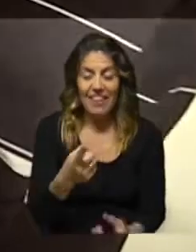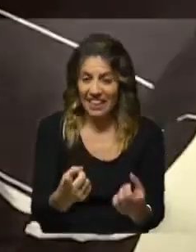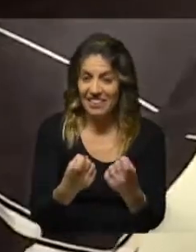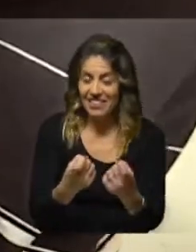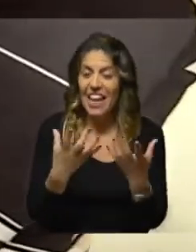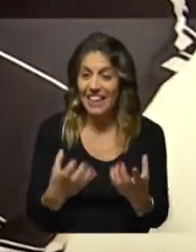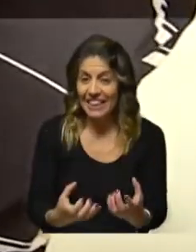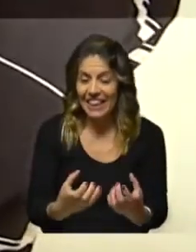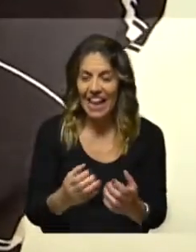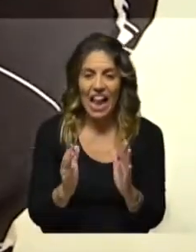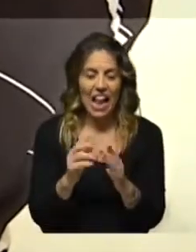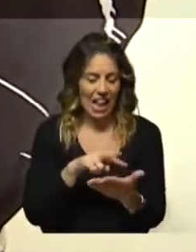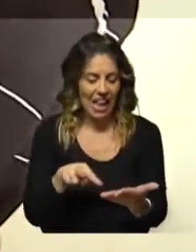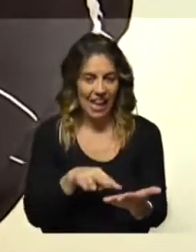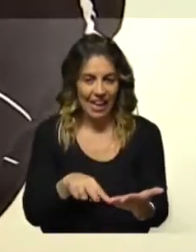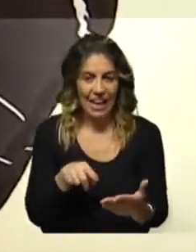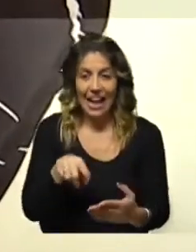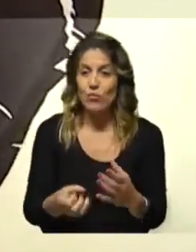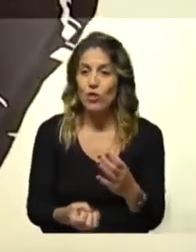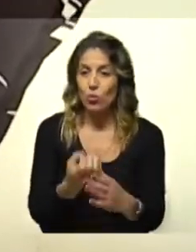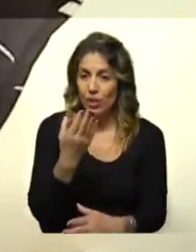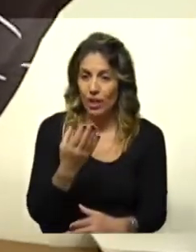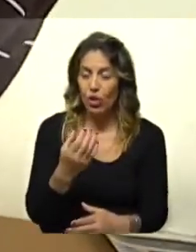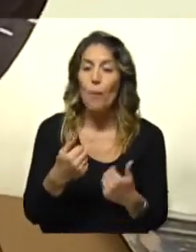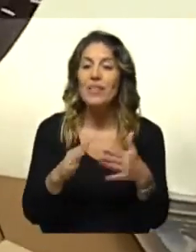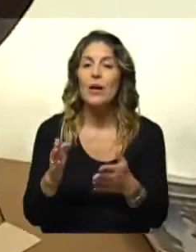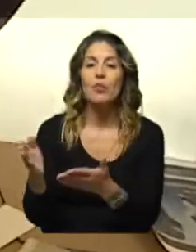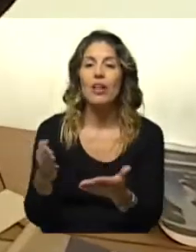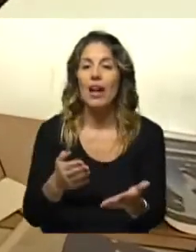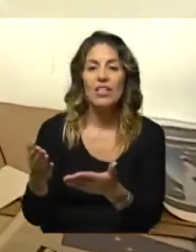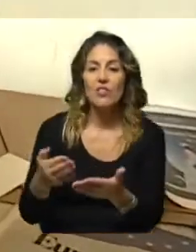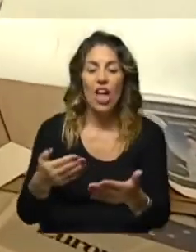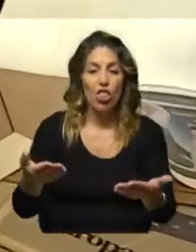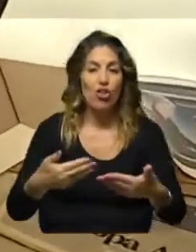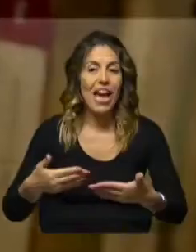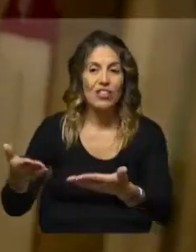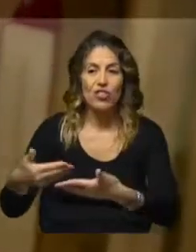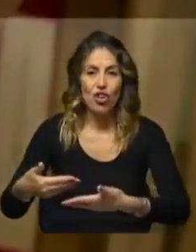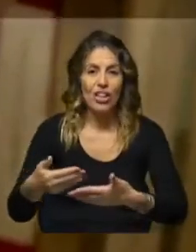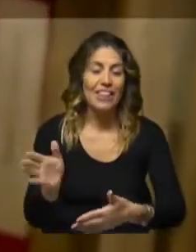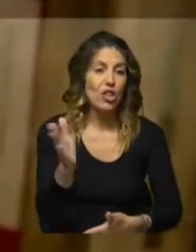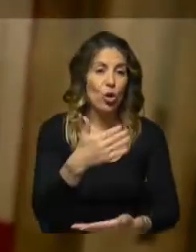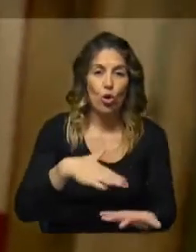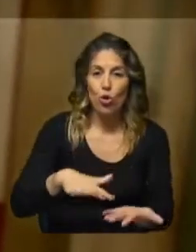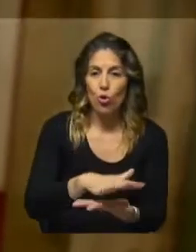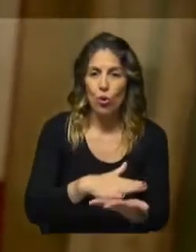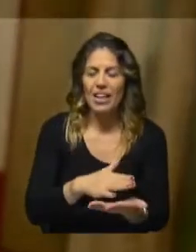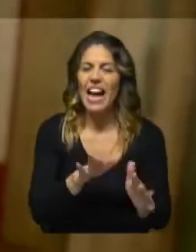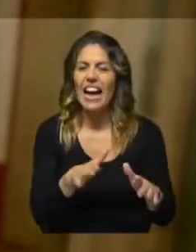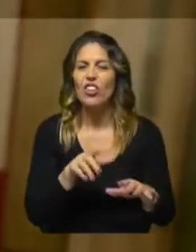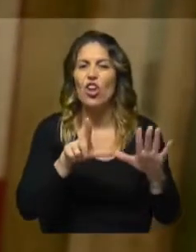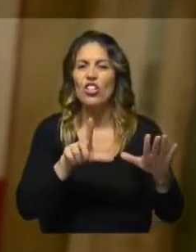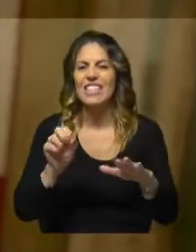leer. Así fue surgiendo y empezamos a recibir donaciones de todas partes. Debemos tener alrededor de